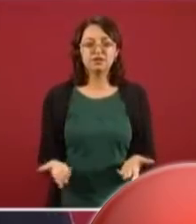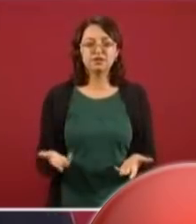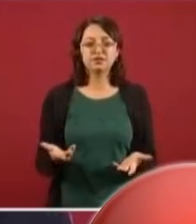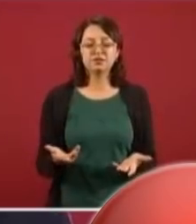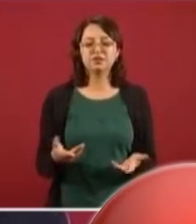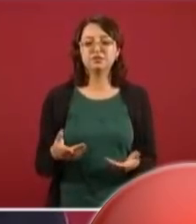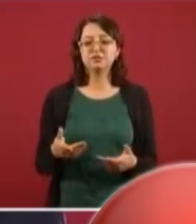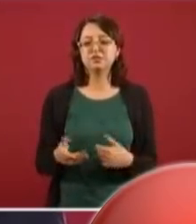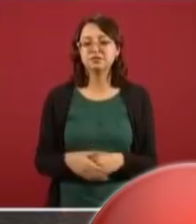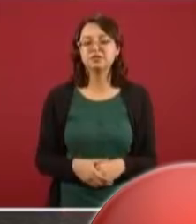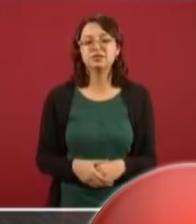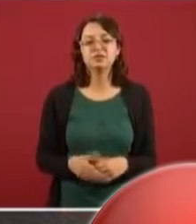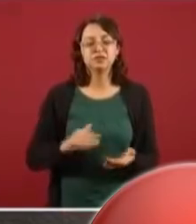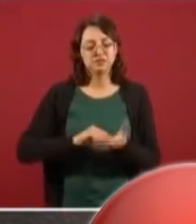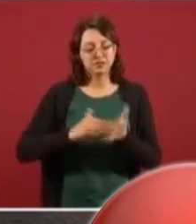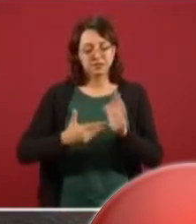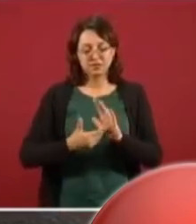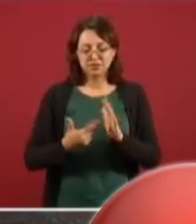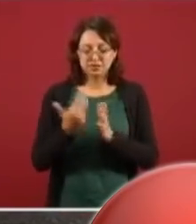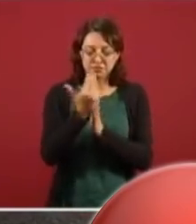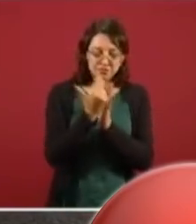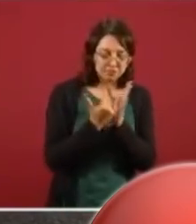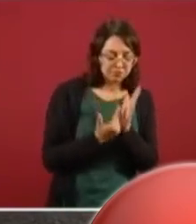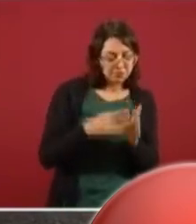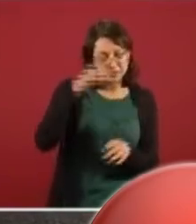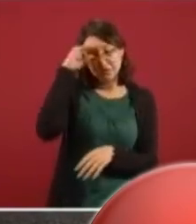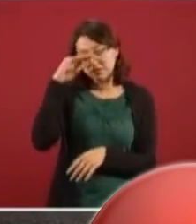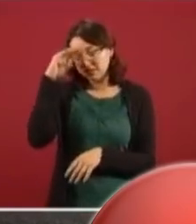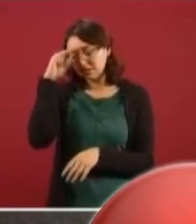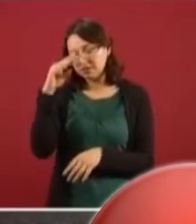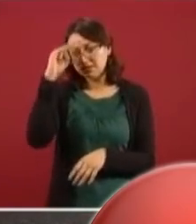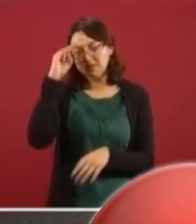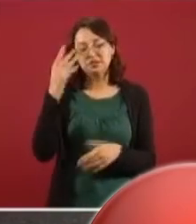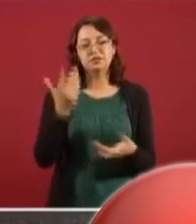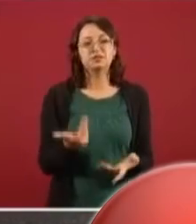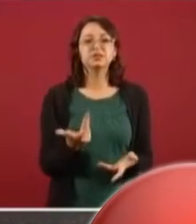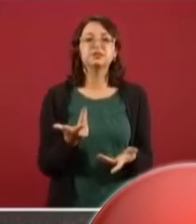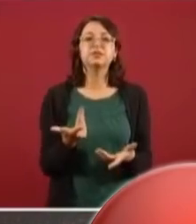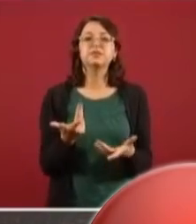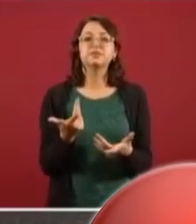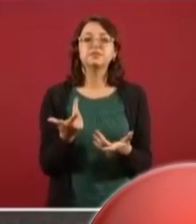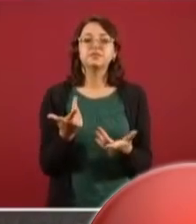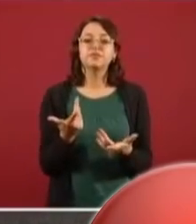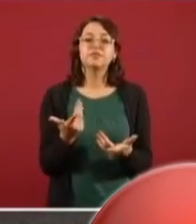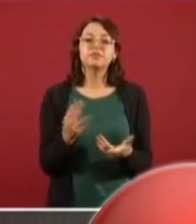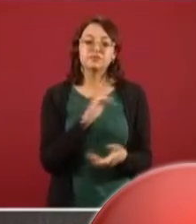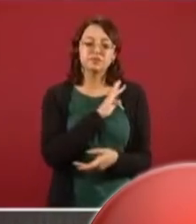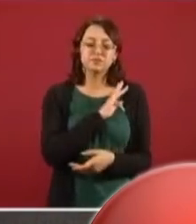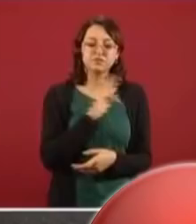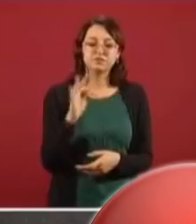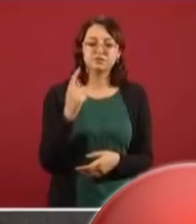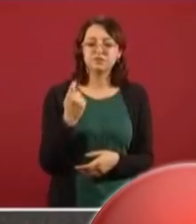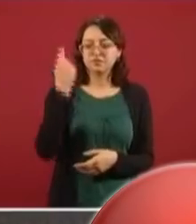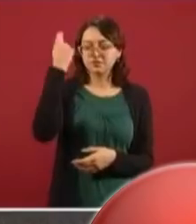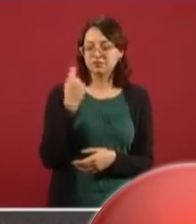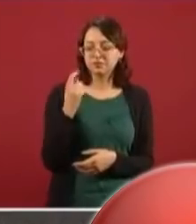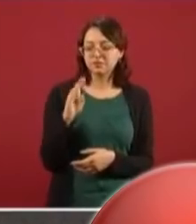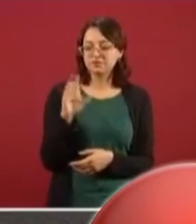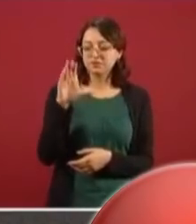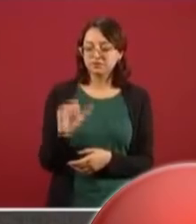pensaríamos en un mecanismo donde también se diera una beca para